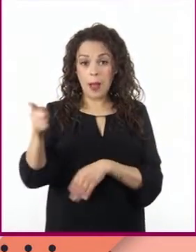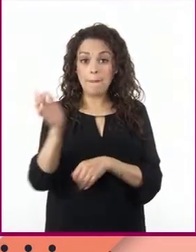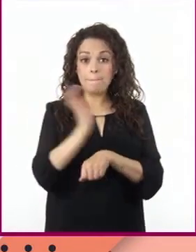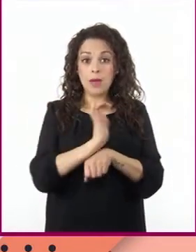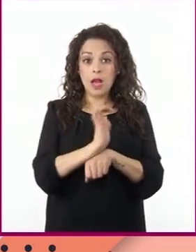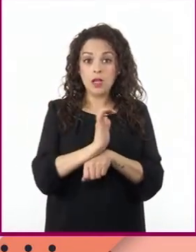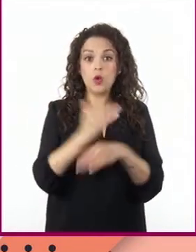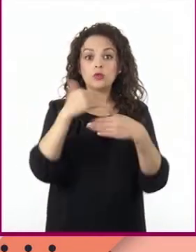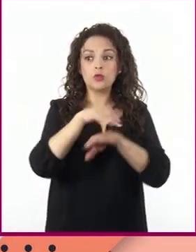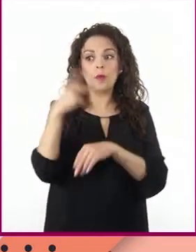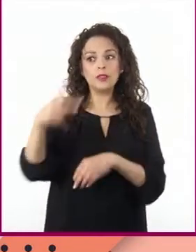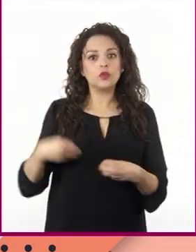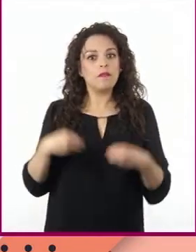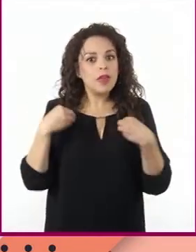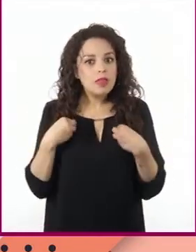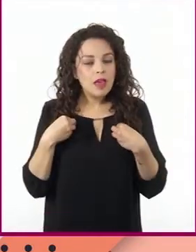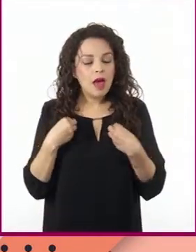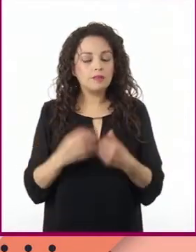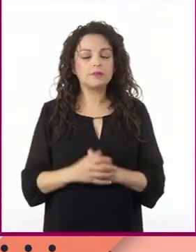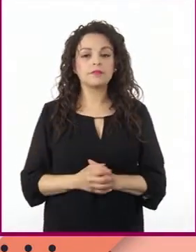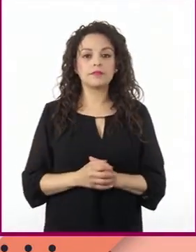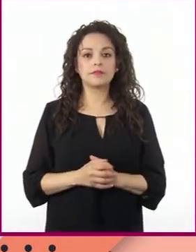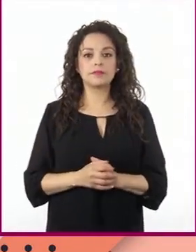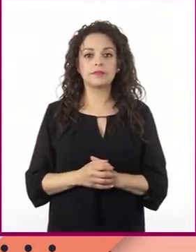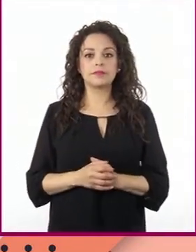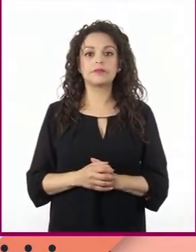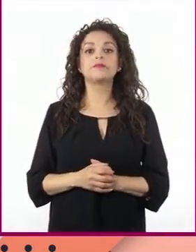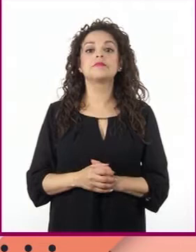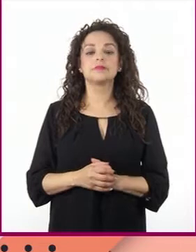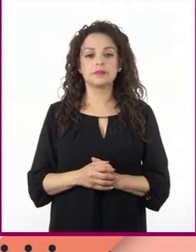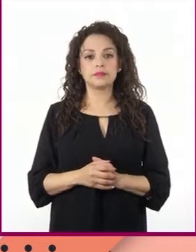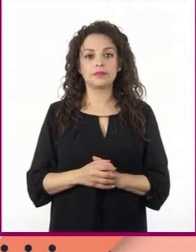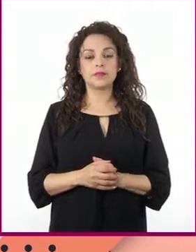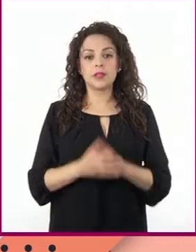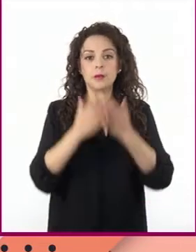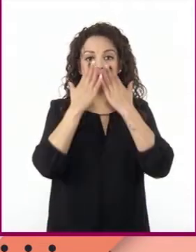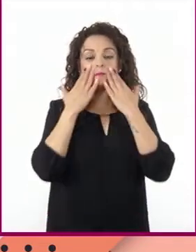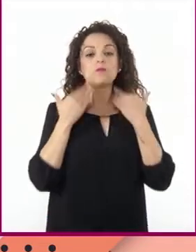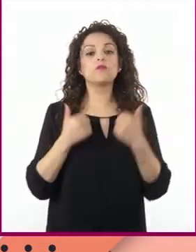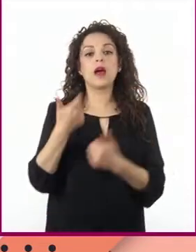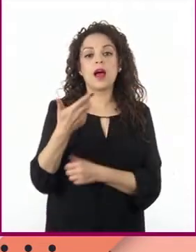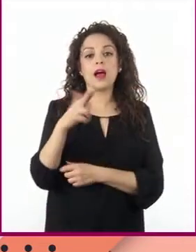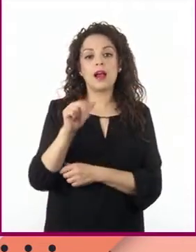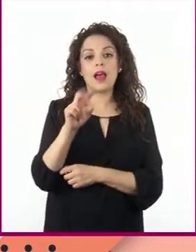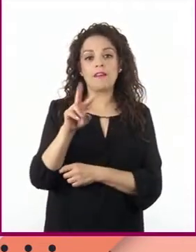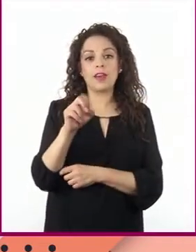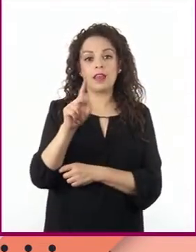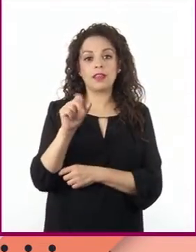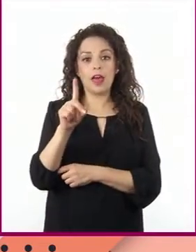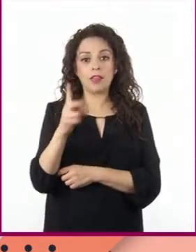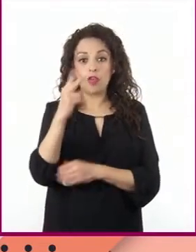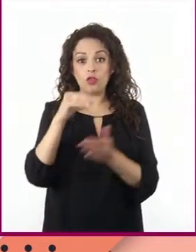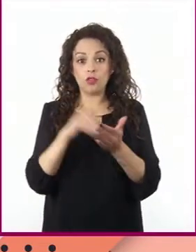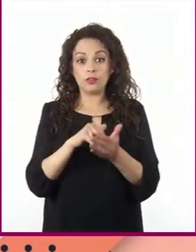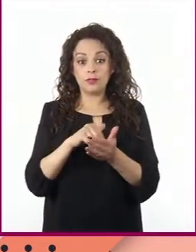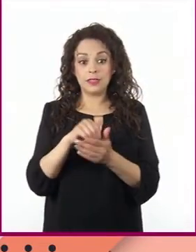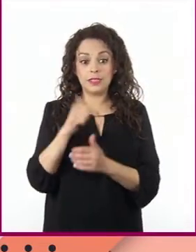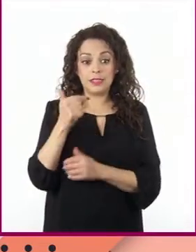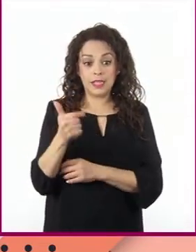vida. Experimentó la ingravidez en 2007. Breve historia del tiempo,